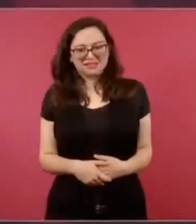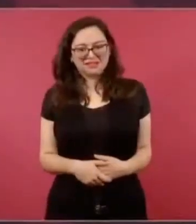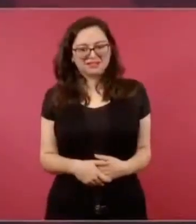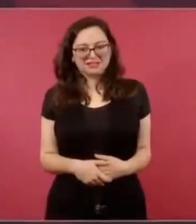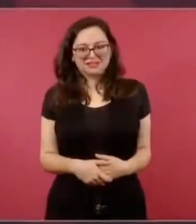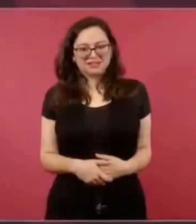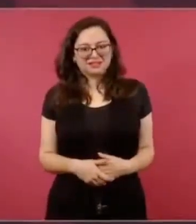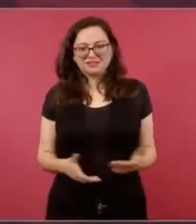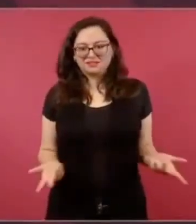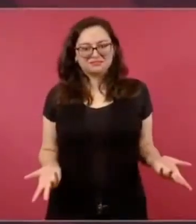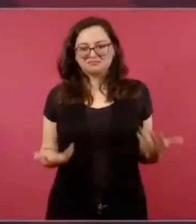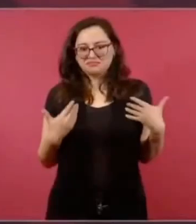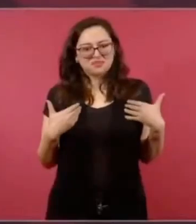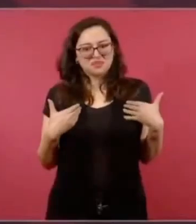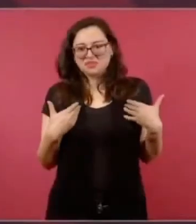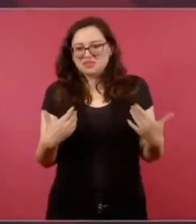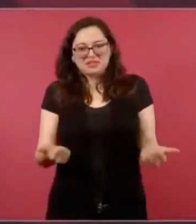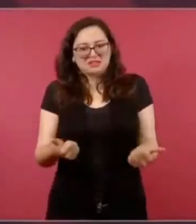no los entiendo.